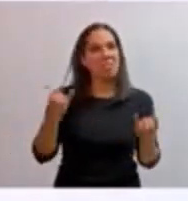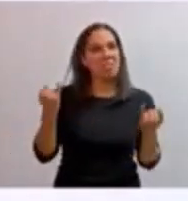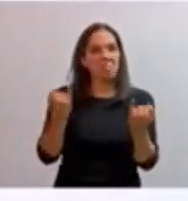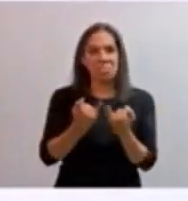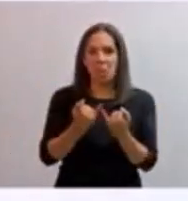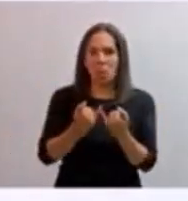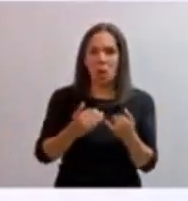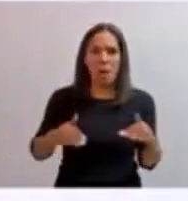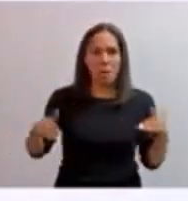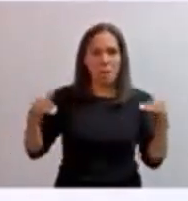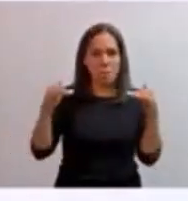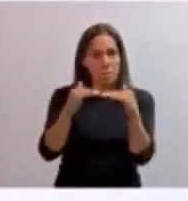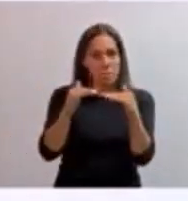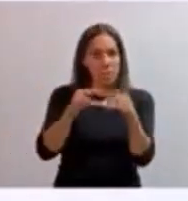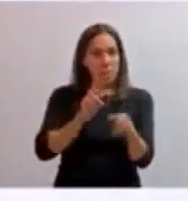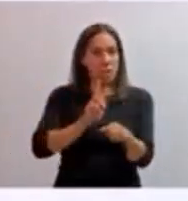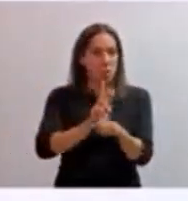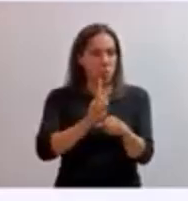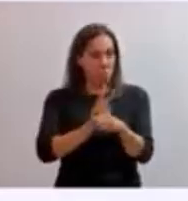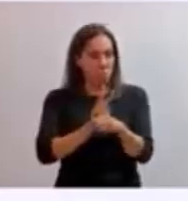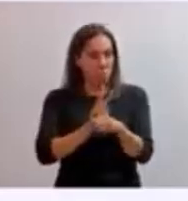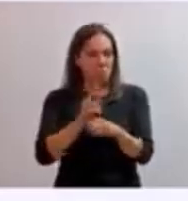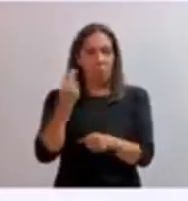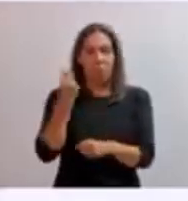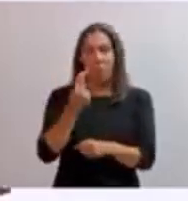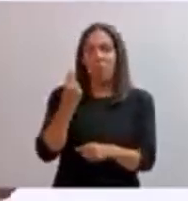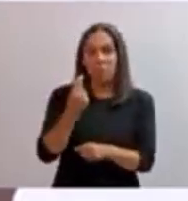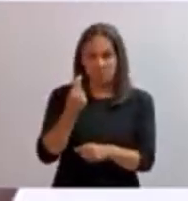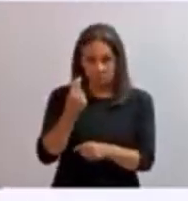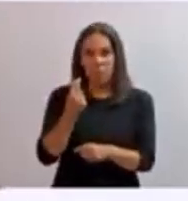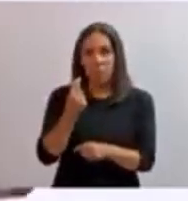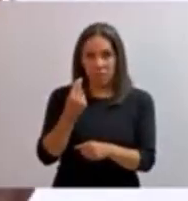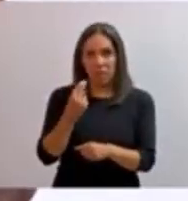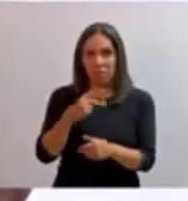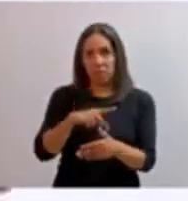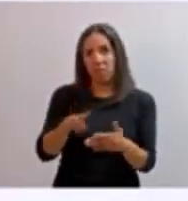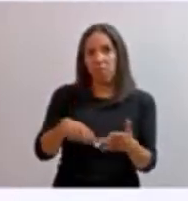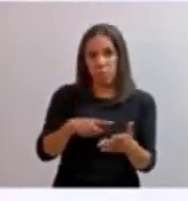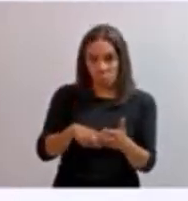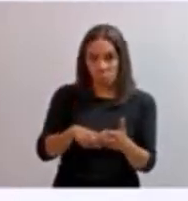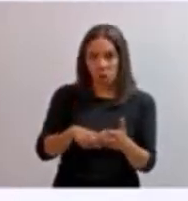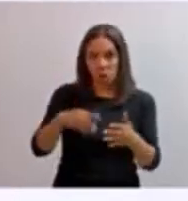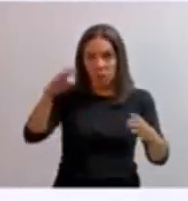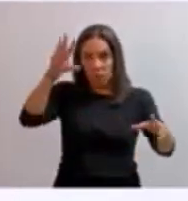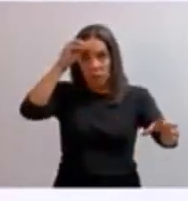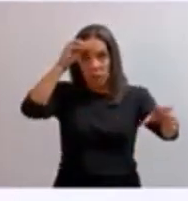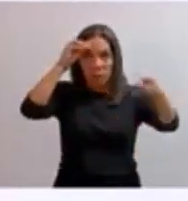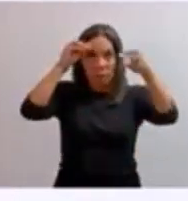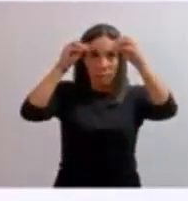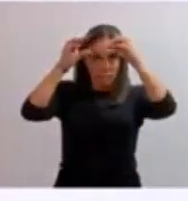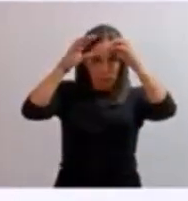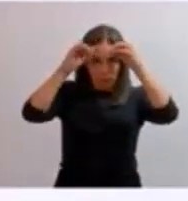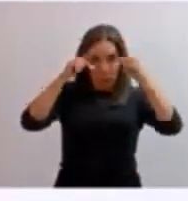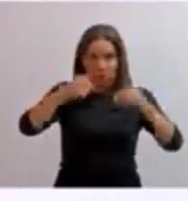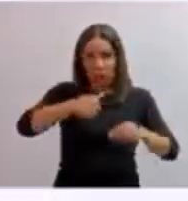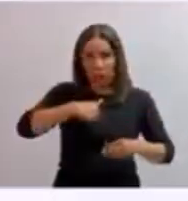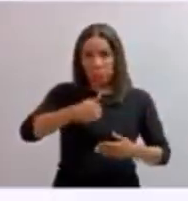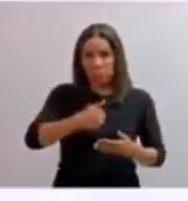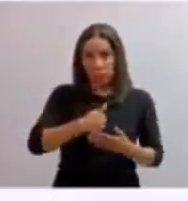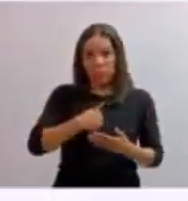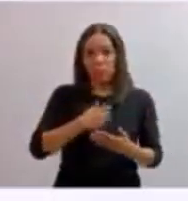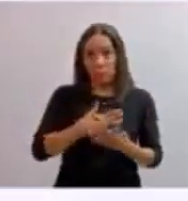que si estén las circunstancias, las condiciones. Hay estados de la República muy grandes en que reunir a todos